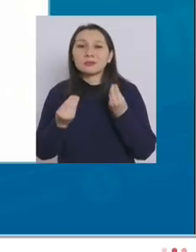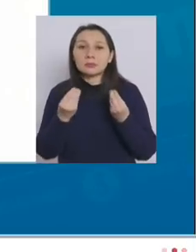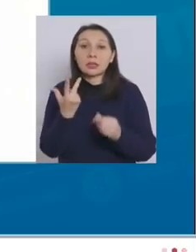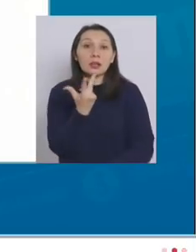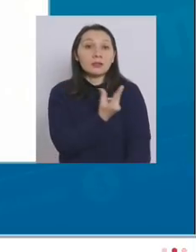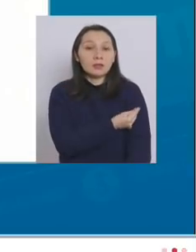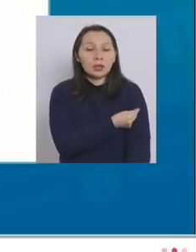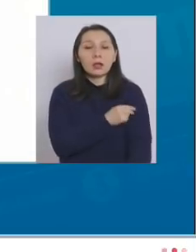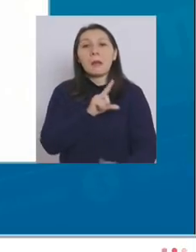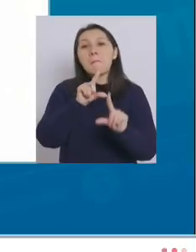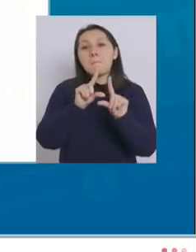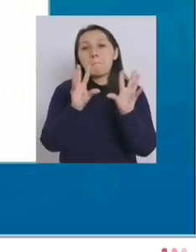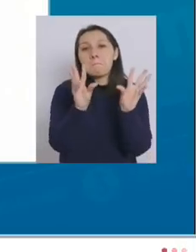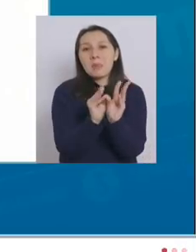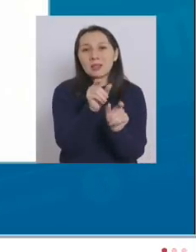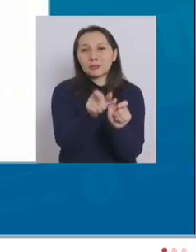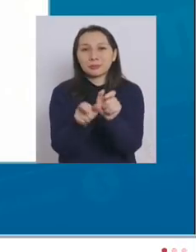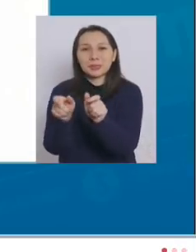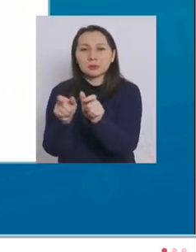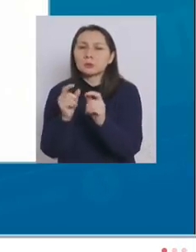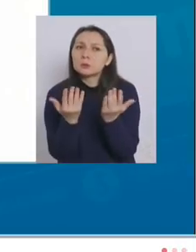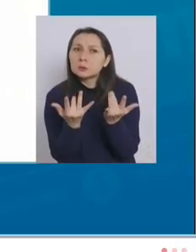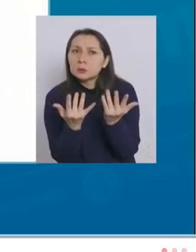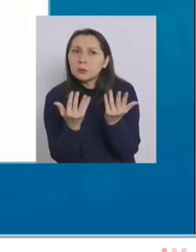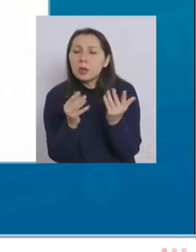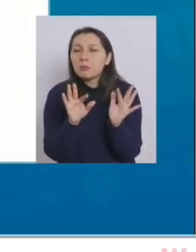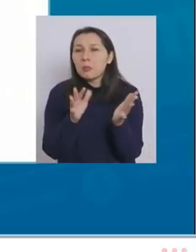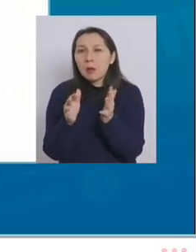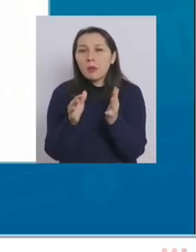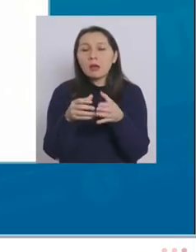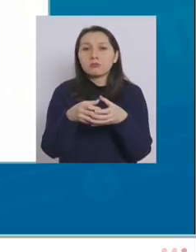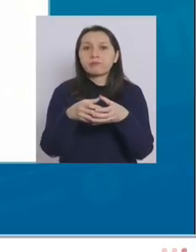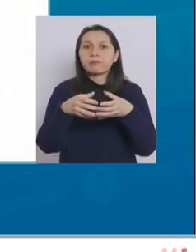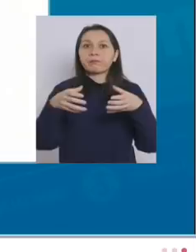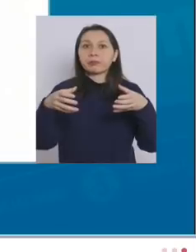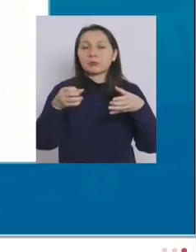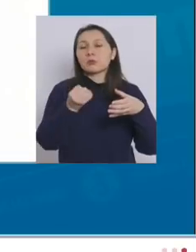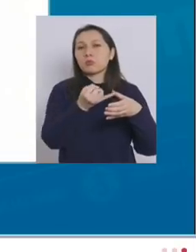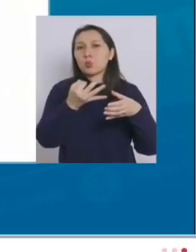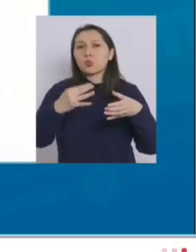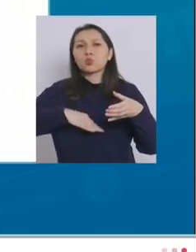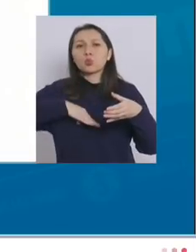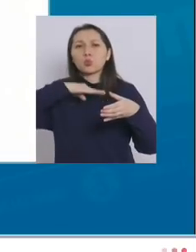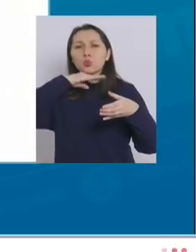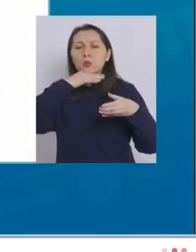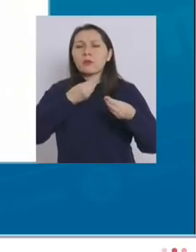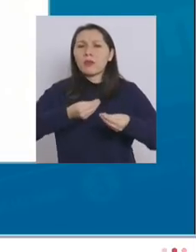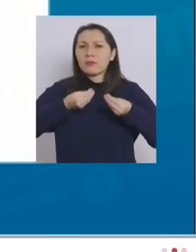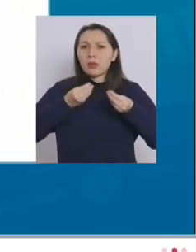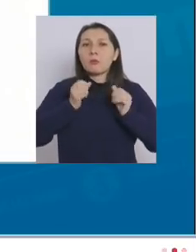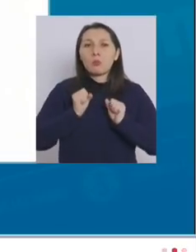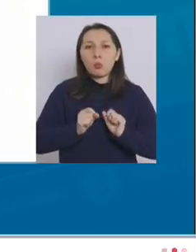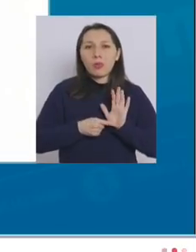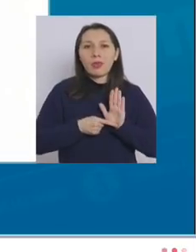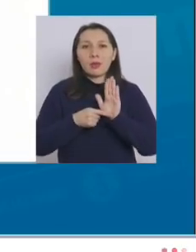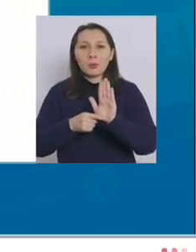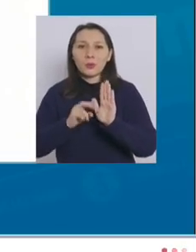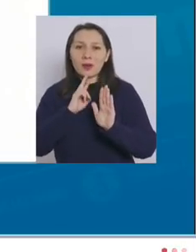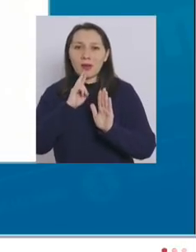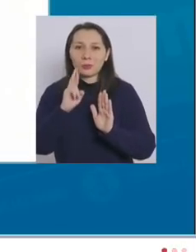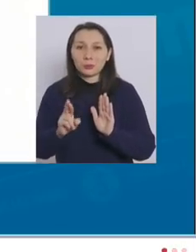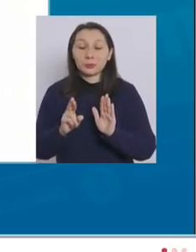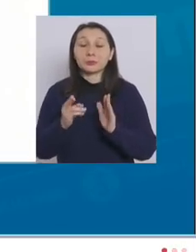vacuna que tenía menos gente, por lo tanto estuvimos esperando a que se formara una cohorte suficientemente robusta como para poder mostrar los